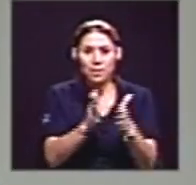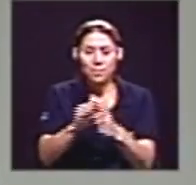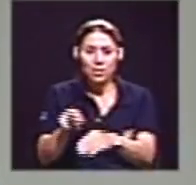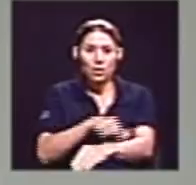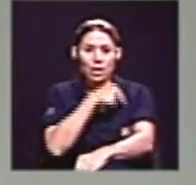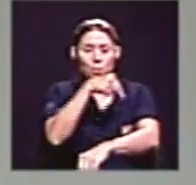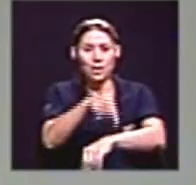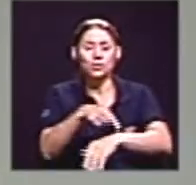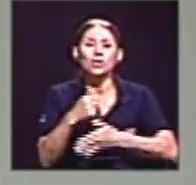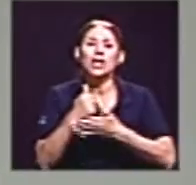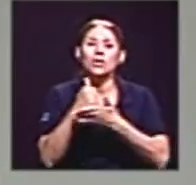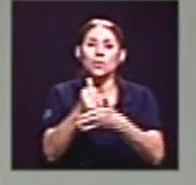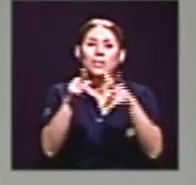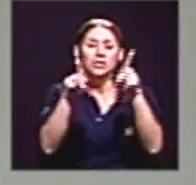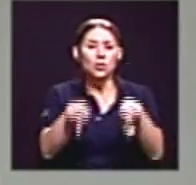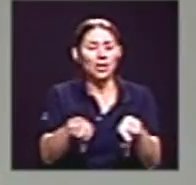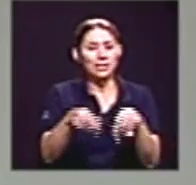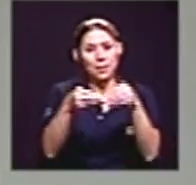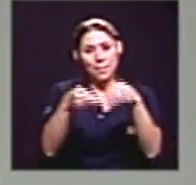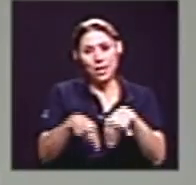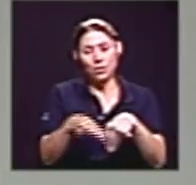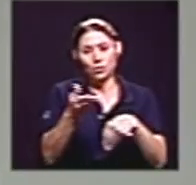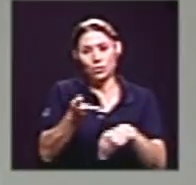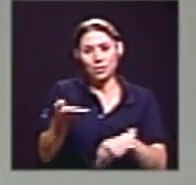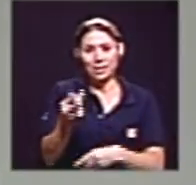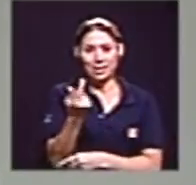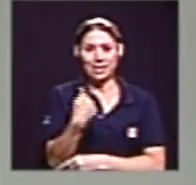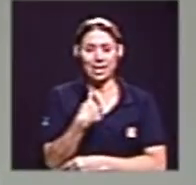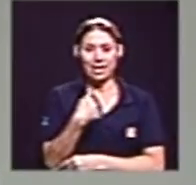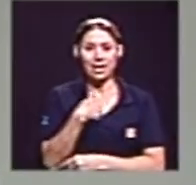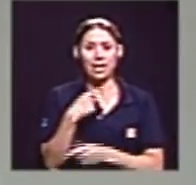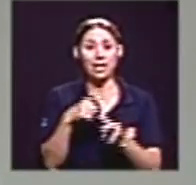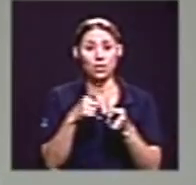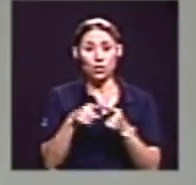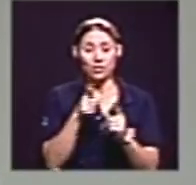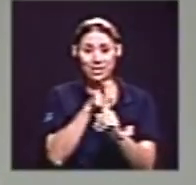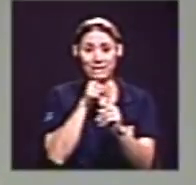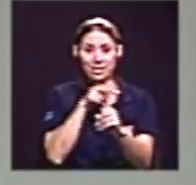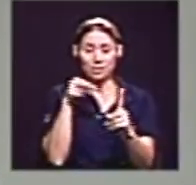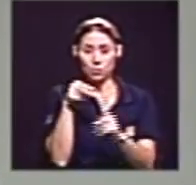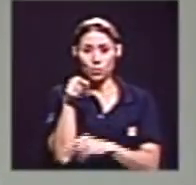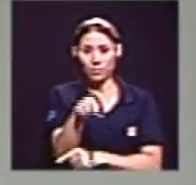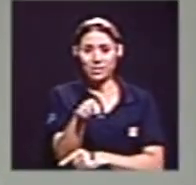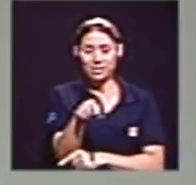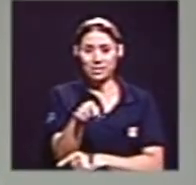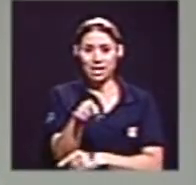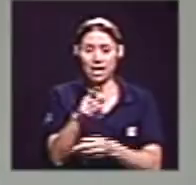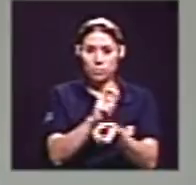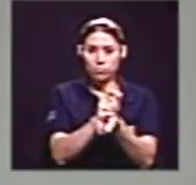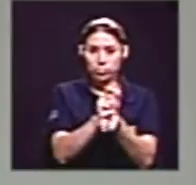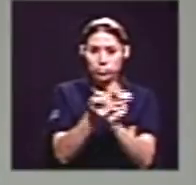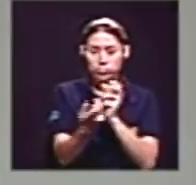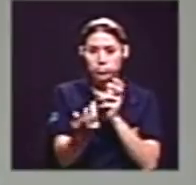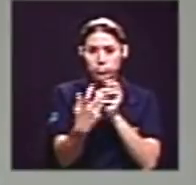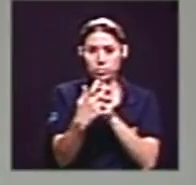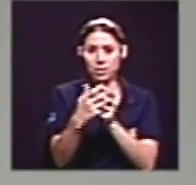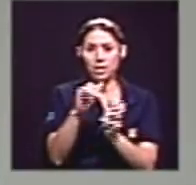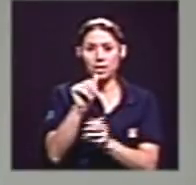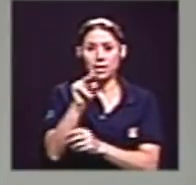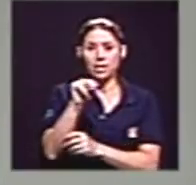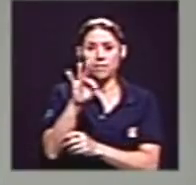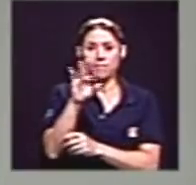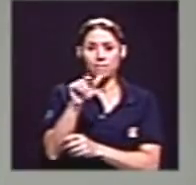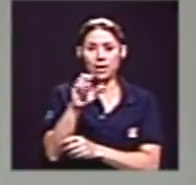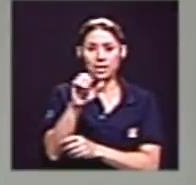tiene. Y entonces, desde ese punto de vista, el ajuste en la inflación y el ajuste en el